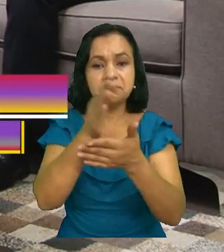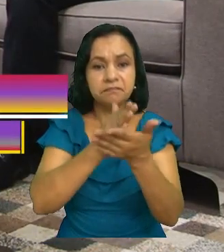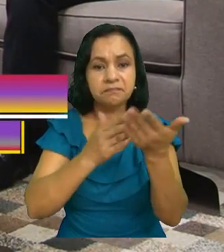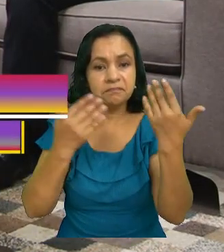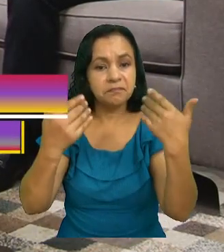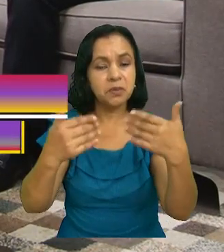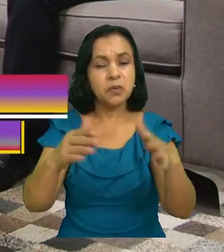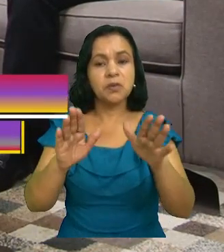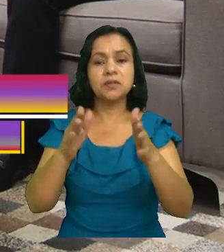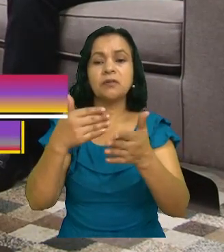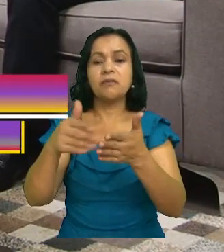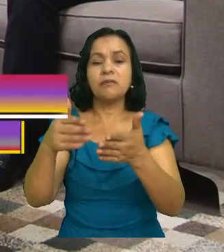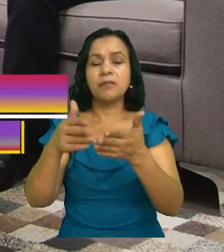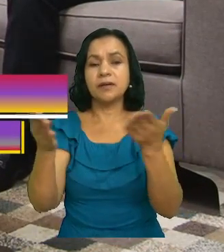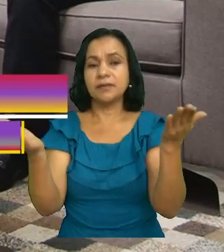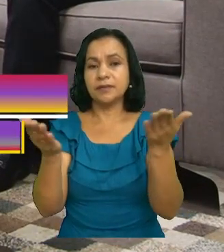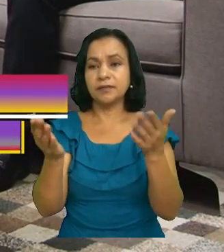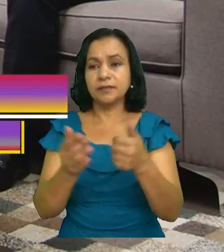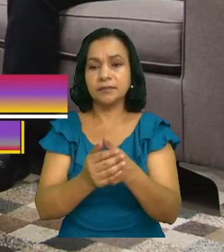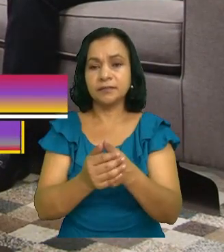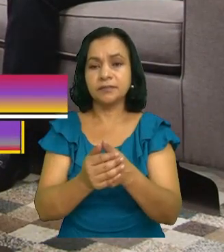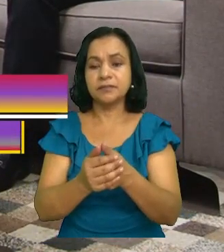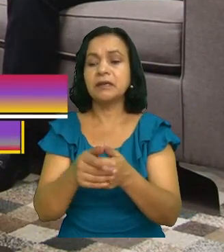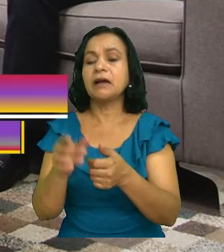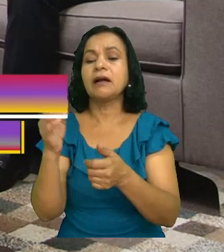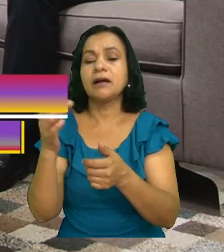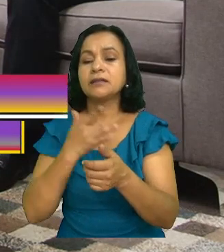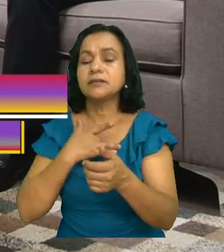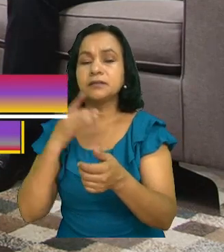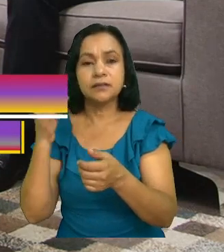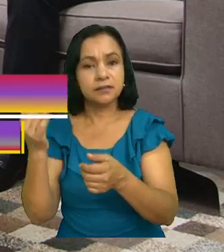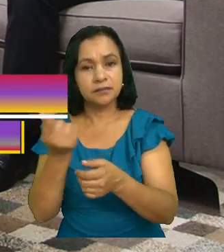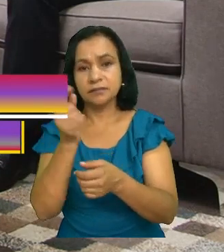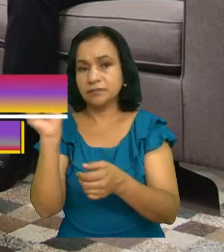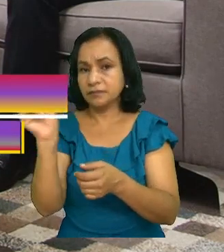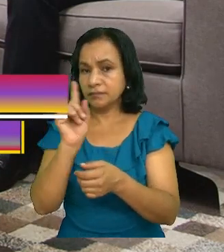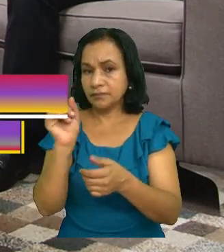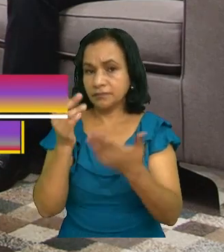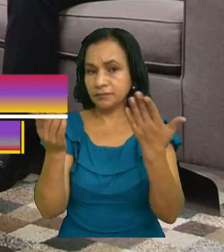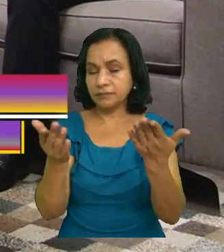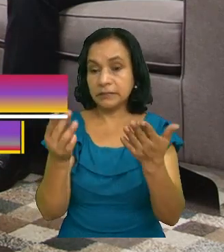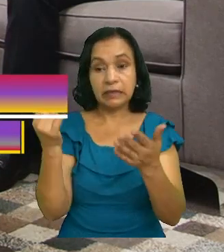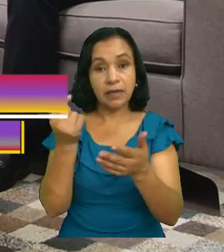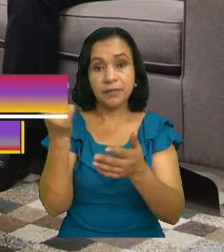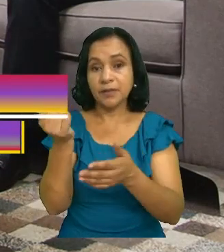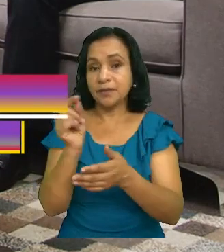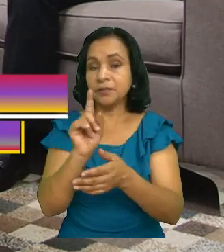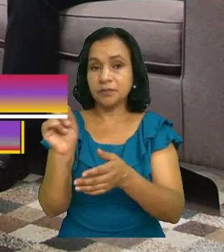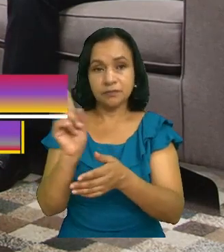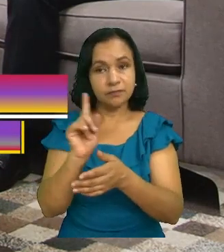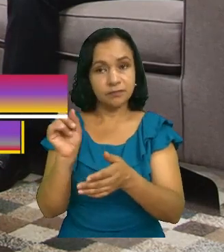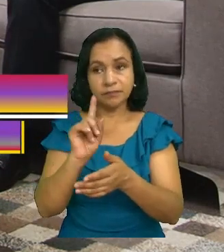las cuestiones de primera urgencia y de la inmediatez,